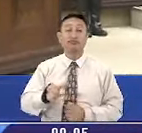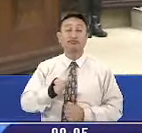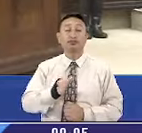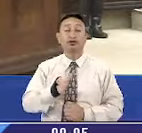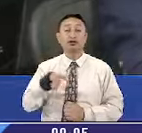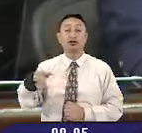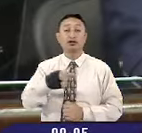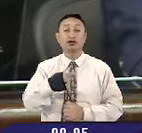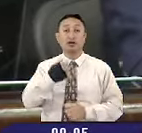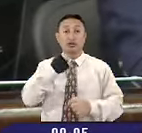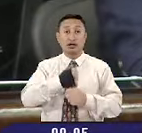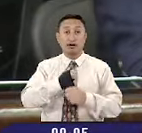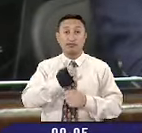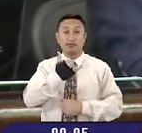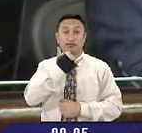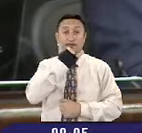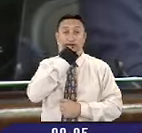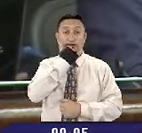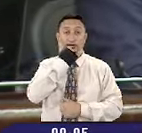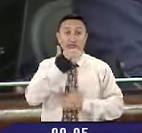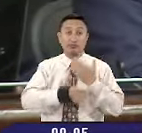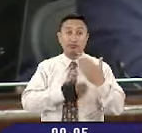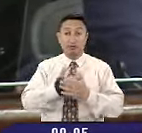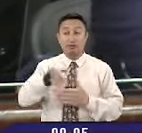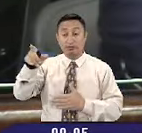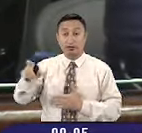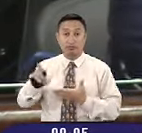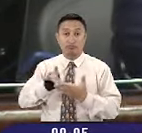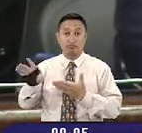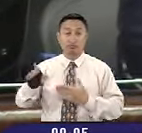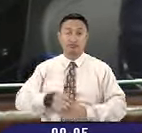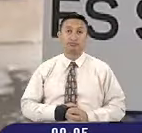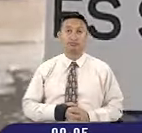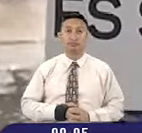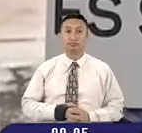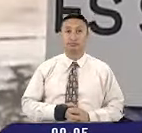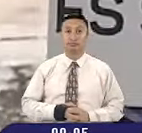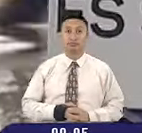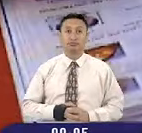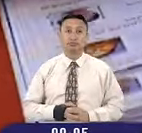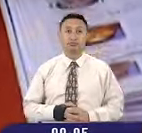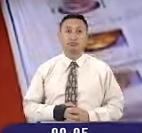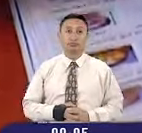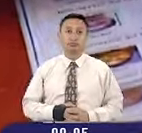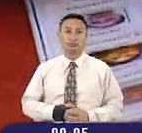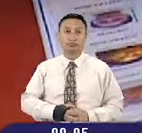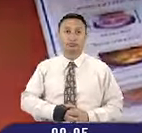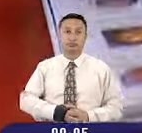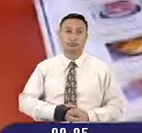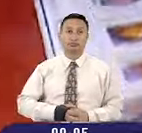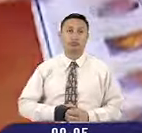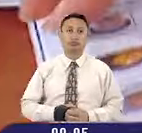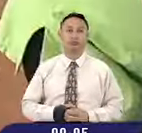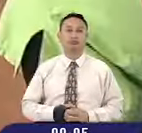de funciones que derivaría incluso en la destitución. Informó Álvaro Terán.